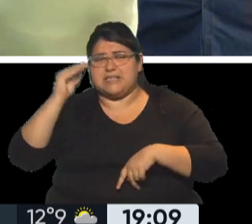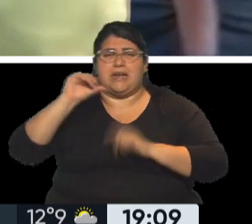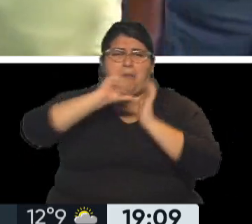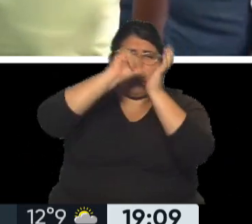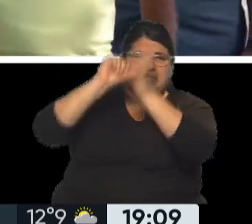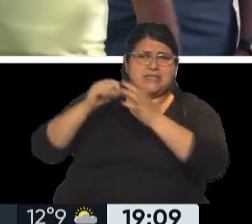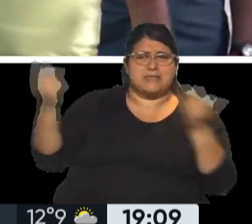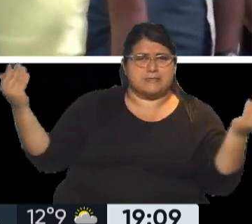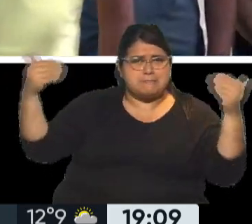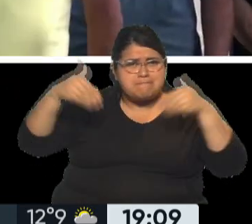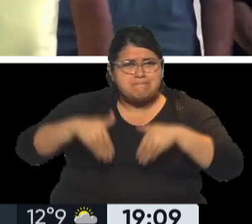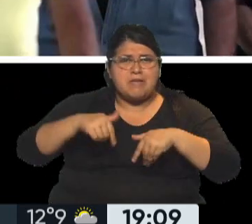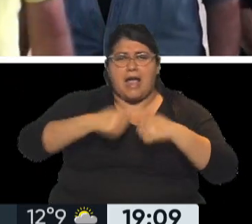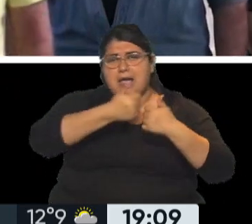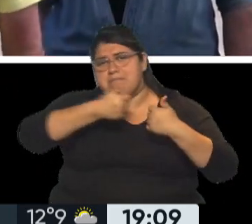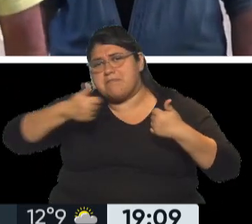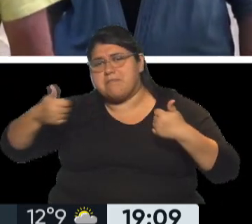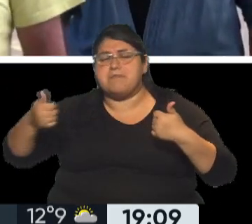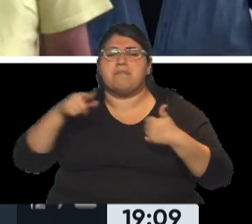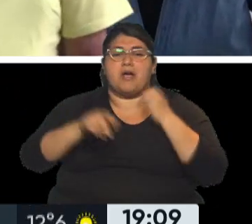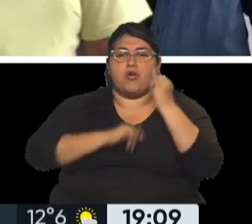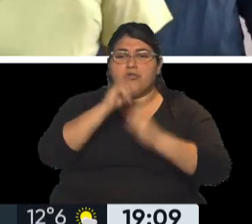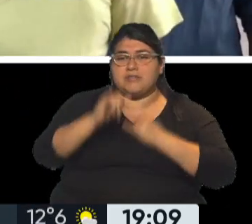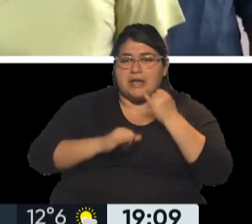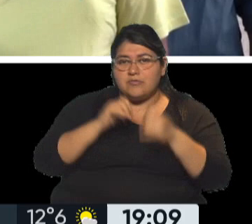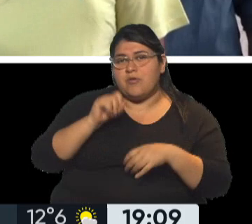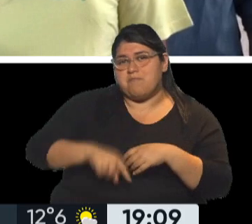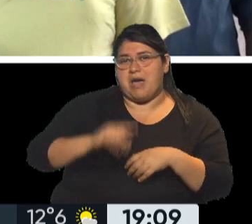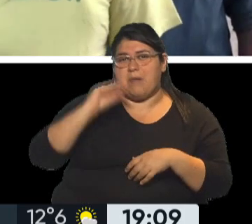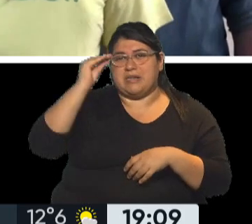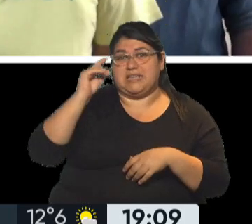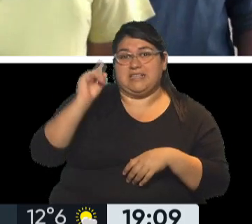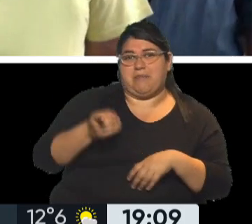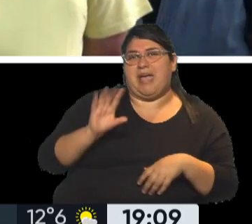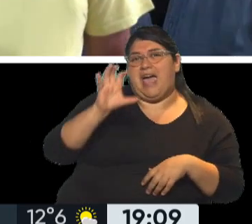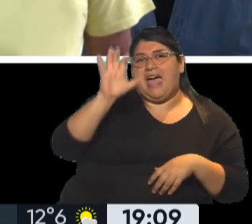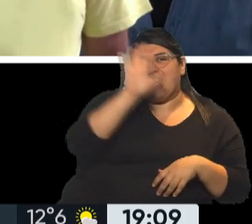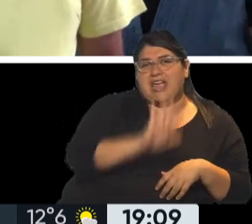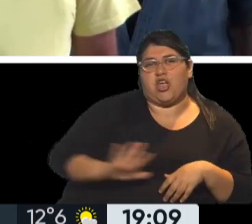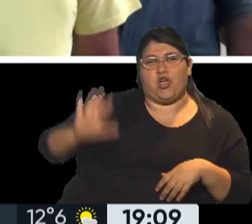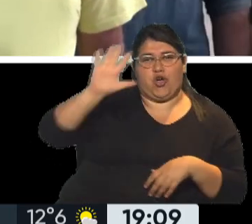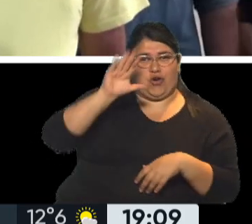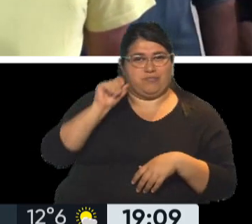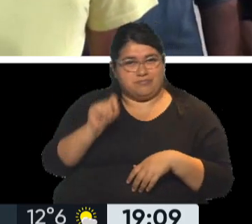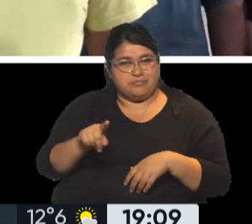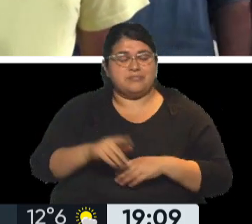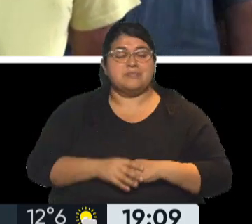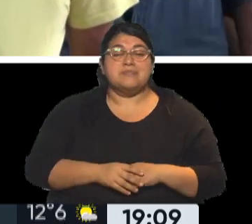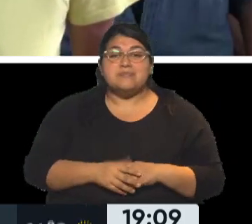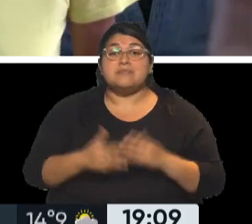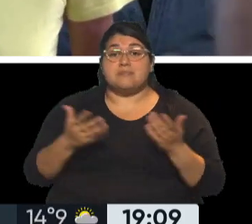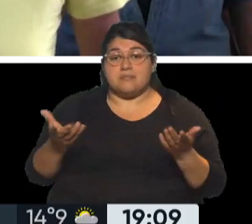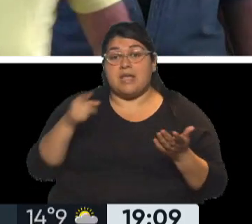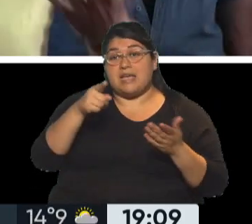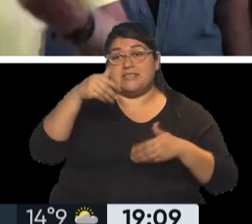ocurrir esta elección que es muy importante como venimos contando para el país pero también para toda la región por las políticas contrapuestas que tienen ambos candidatos y